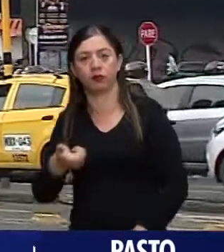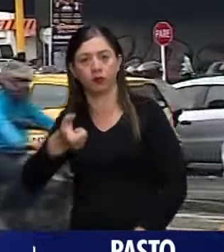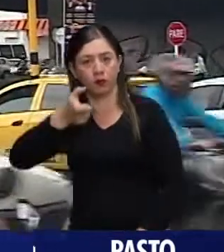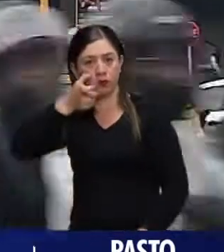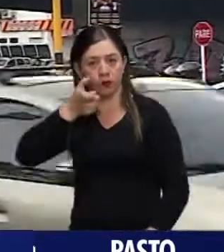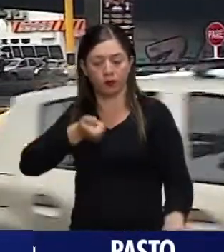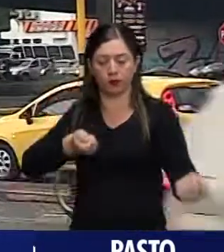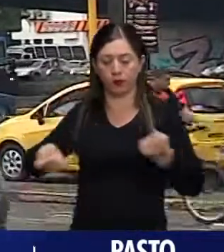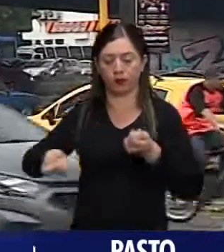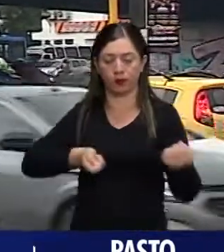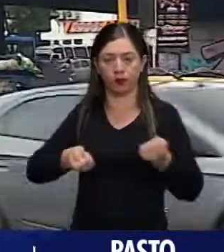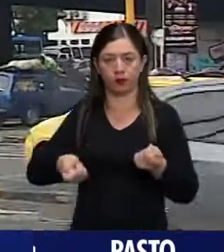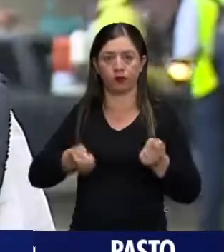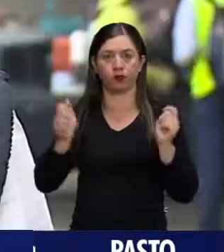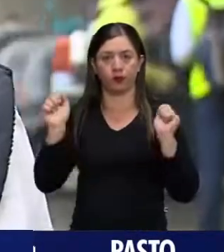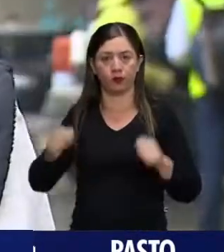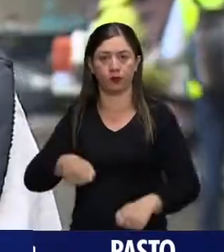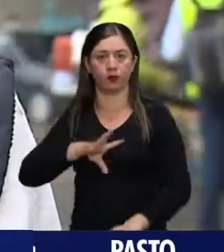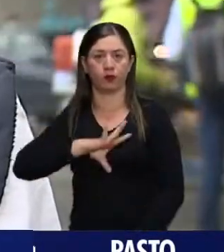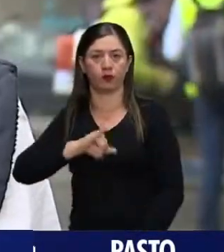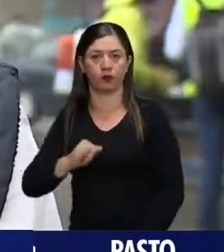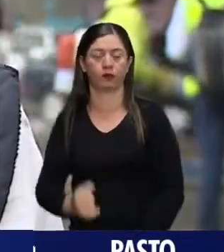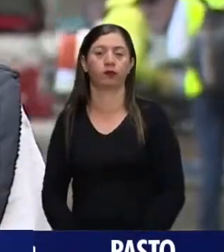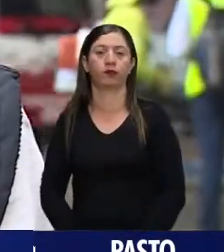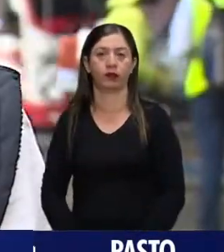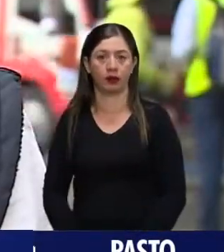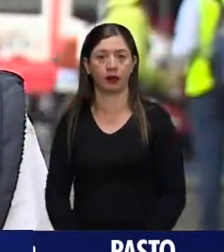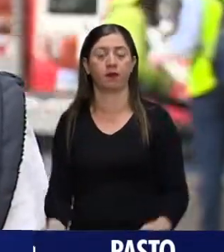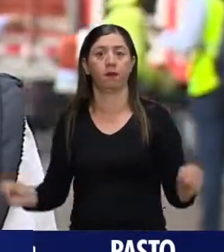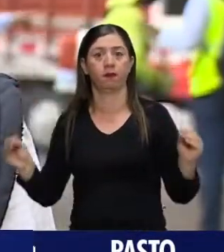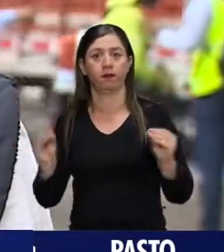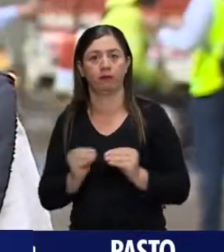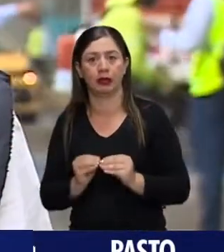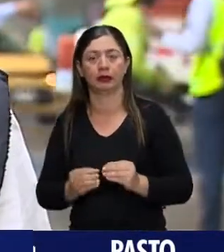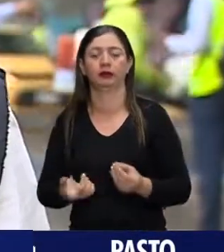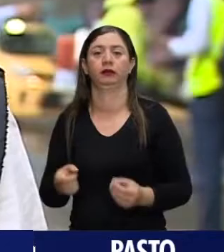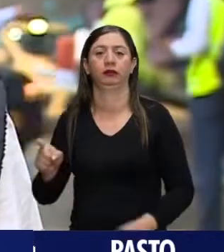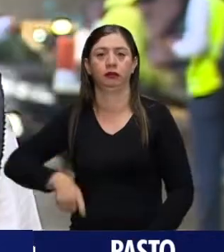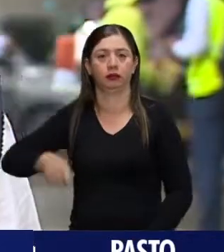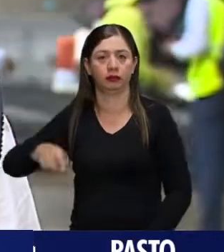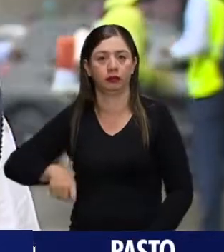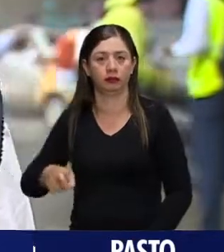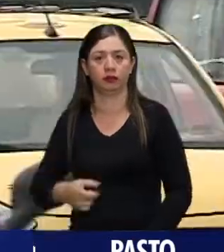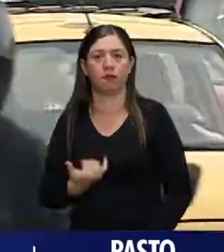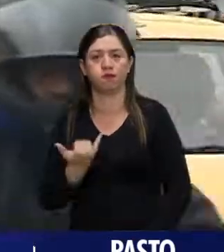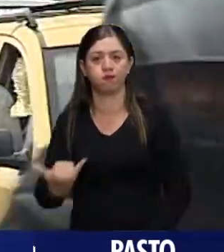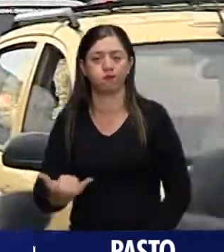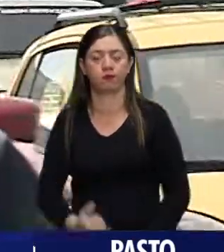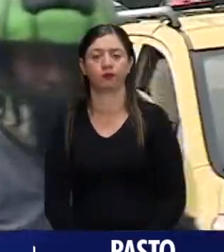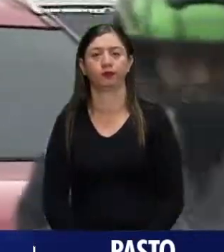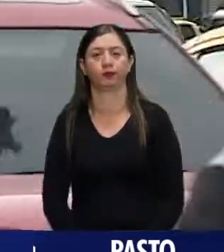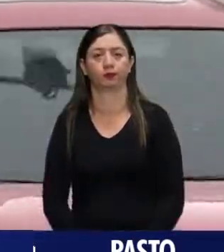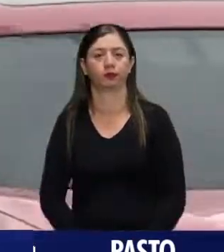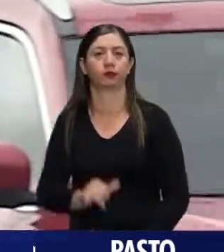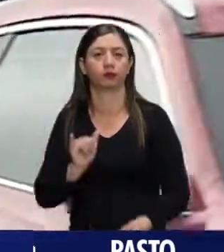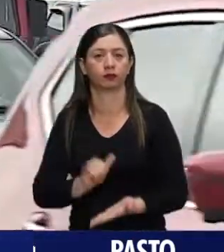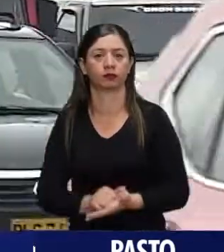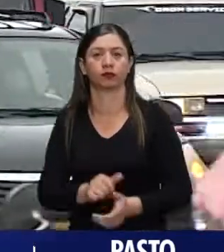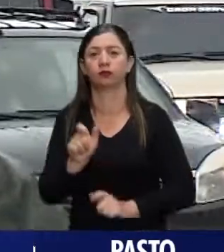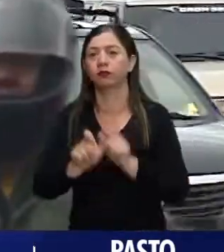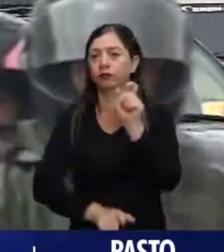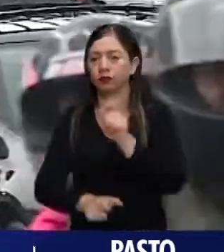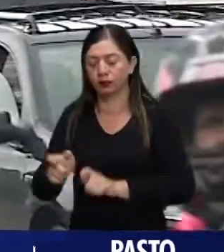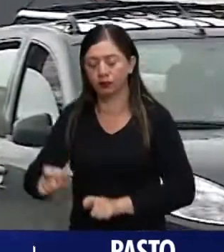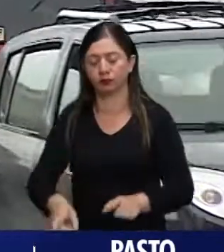control en la ciudad, que nos estaba demandando la presencia de ellos en estos puntos. Por su parte, algunos